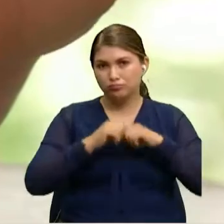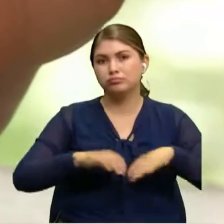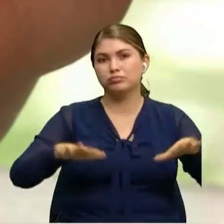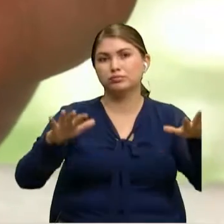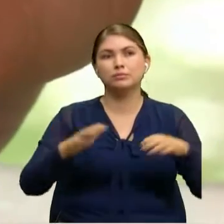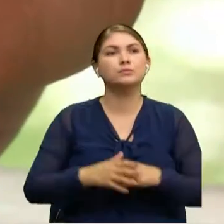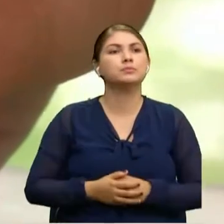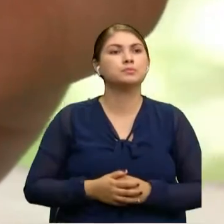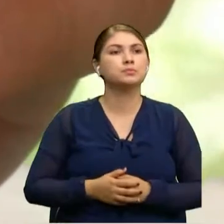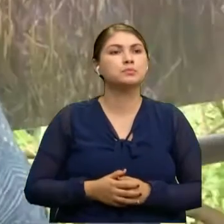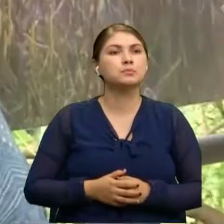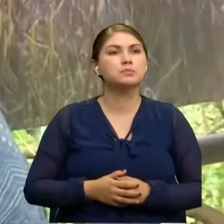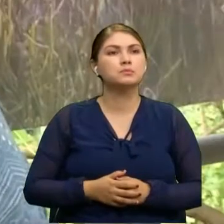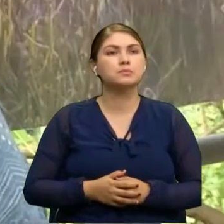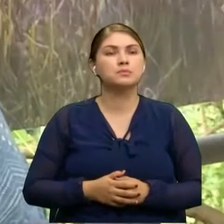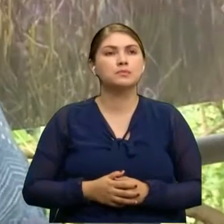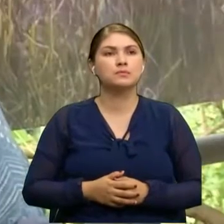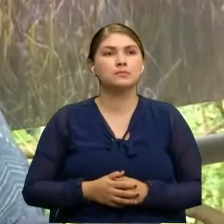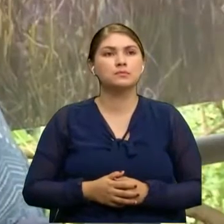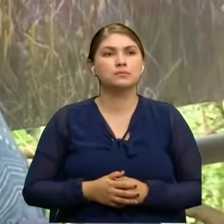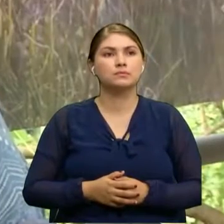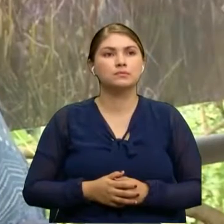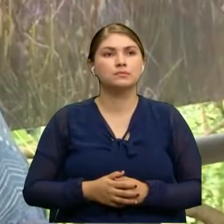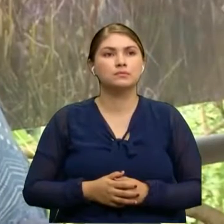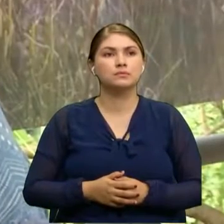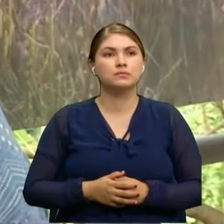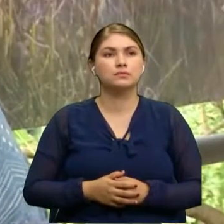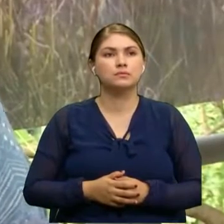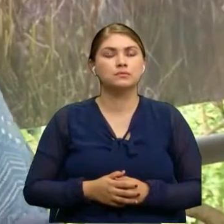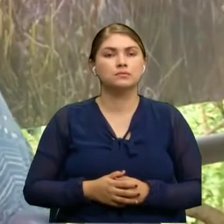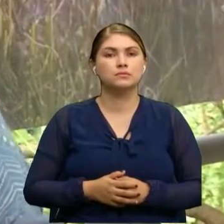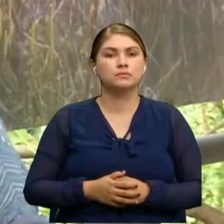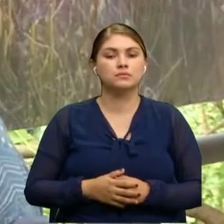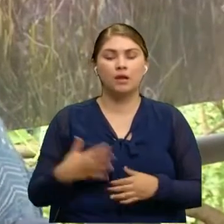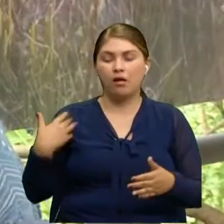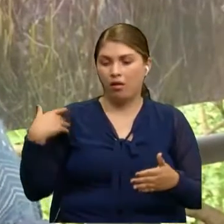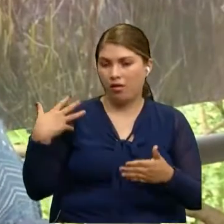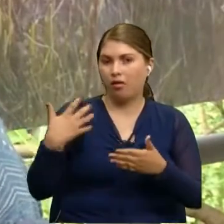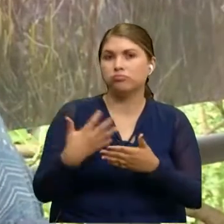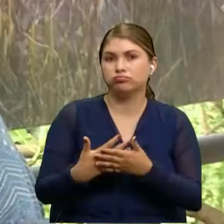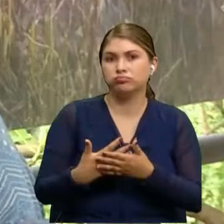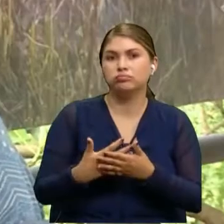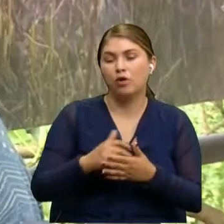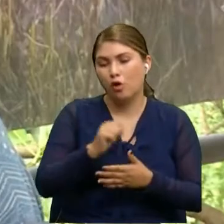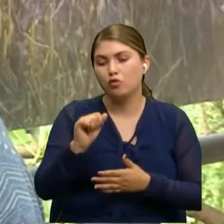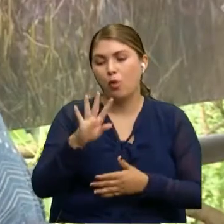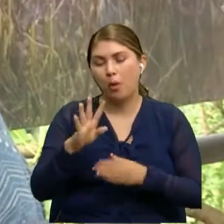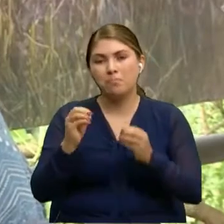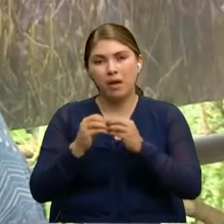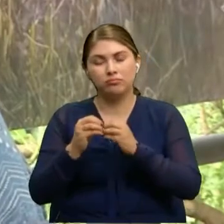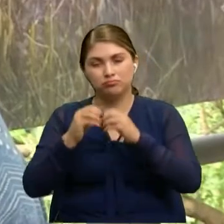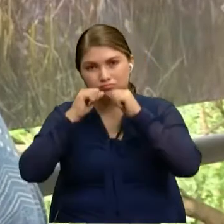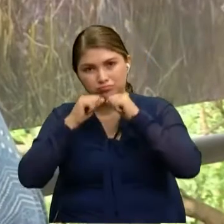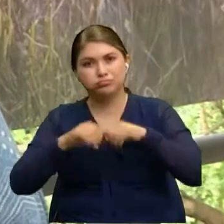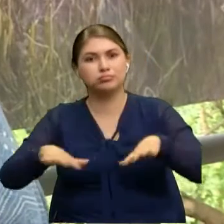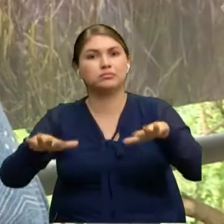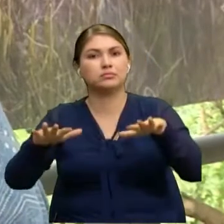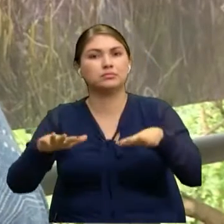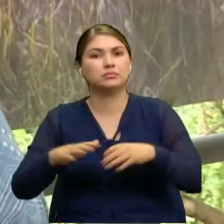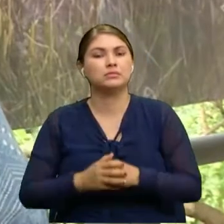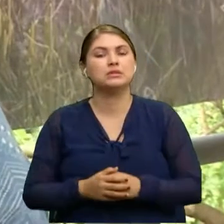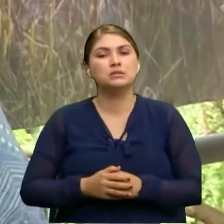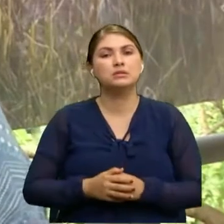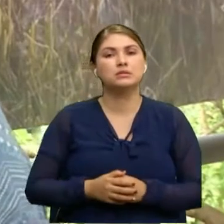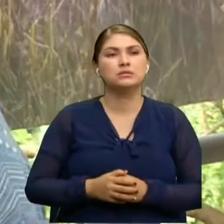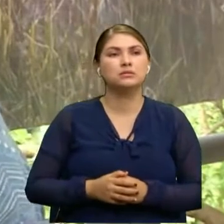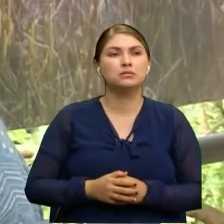Baladas Baladíes, que fue nuestra primera publicación, y a la fecha pues ya tenemos otras 4 publicaciones que son Silbar